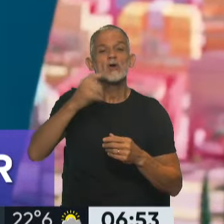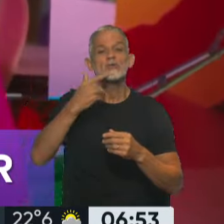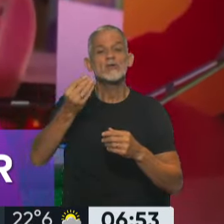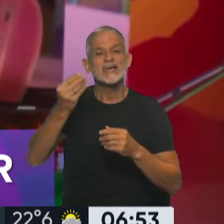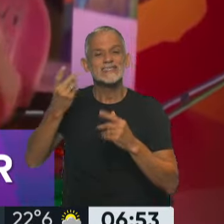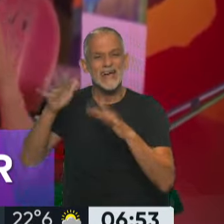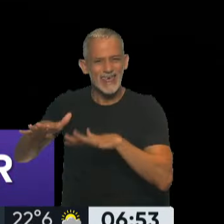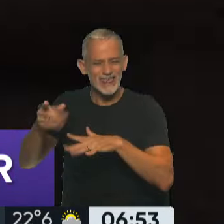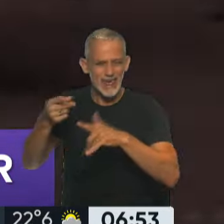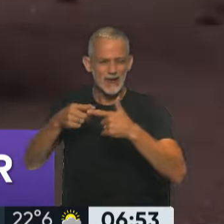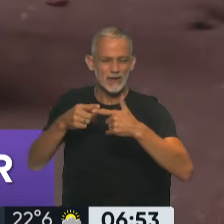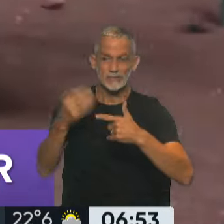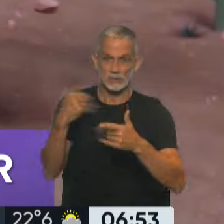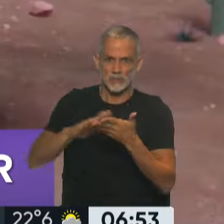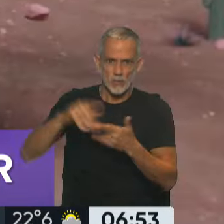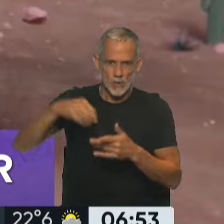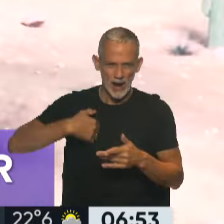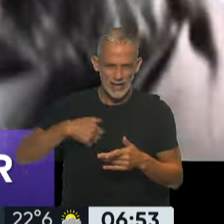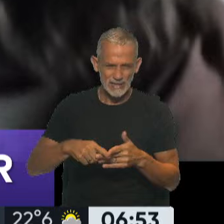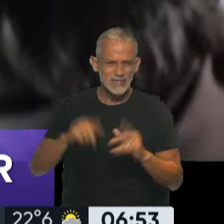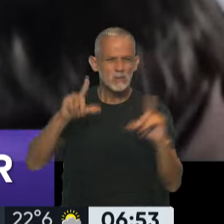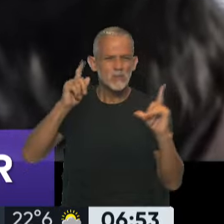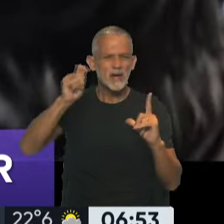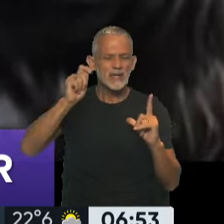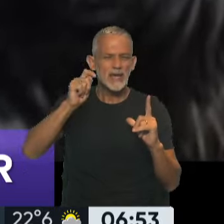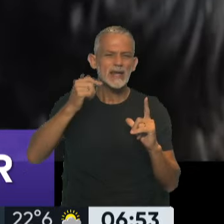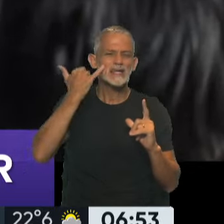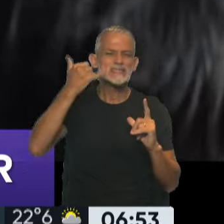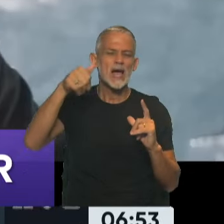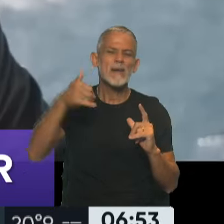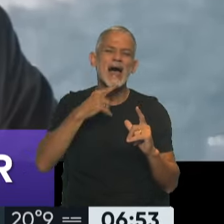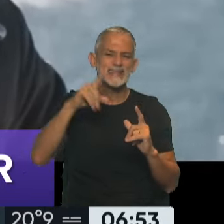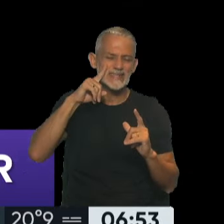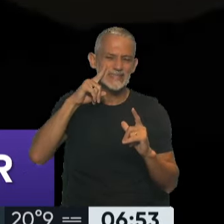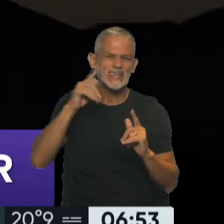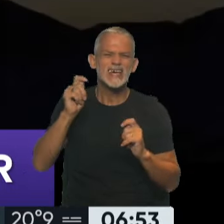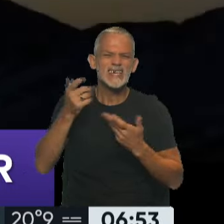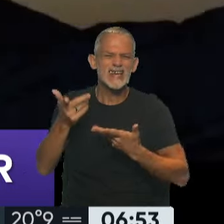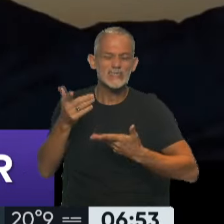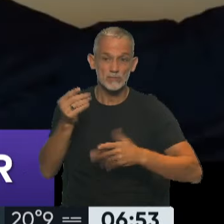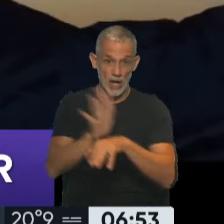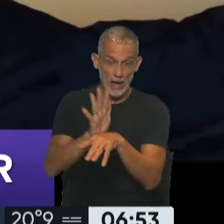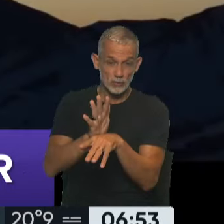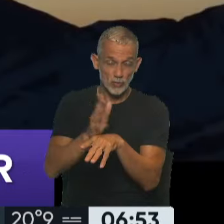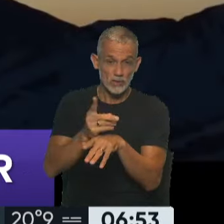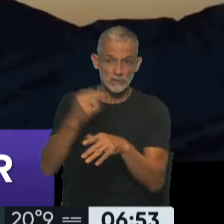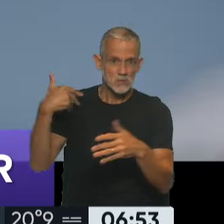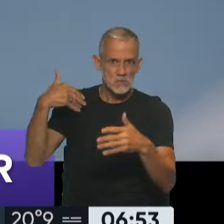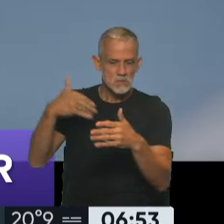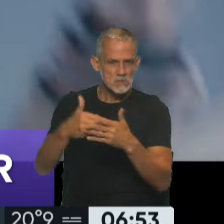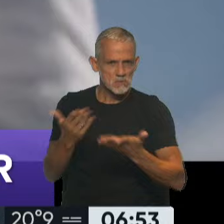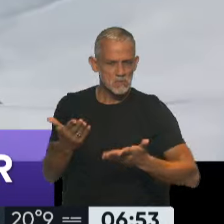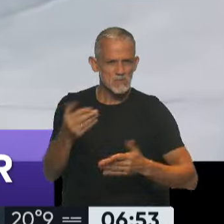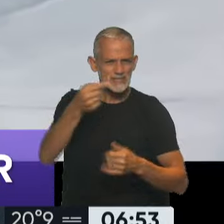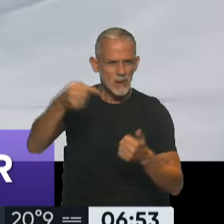película que se estrenó hace muy poquito en Argentina, protagonizada por Paul Giamatti. Bueno, Paul Giamatti es uno de los actores que